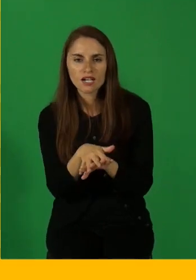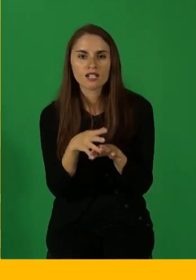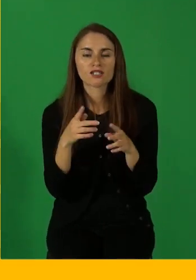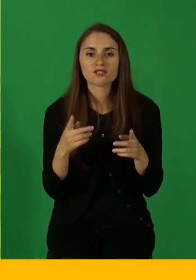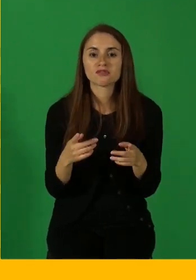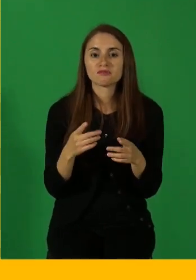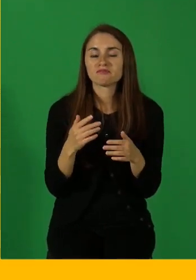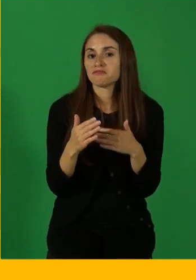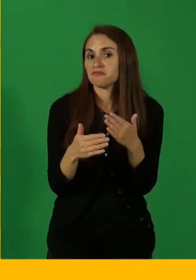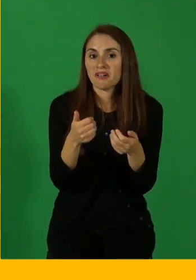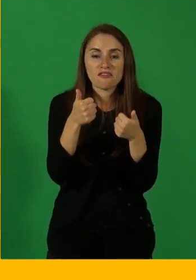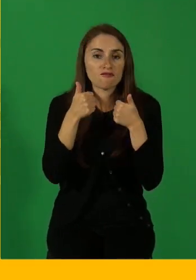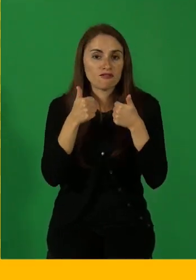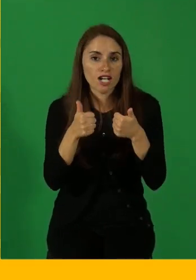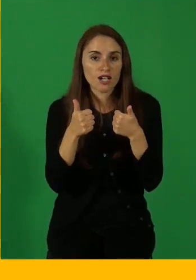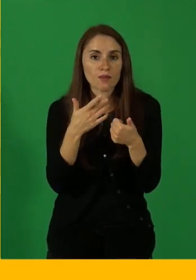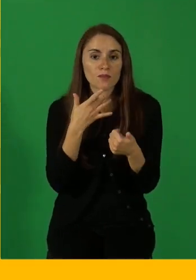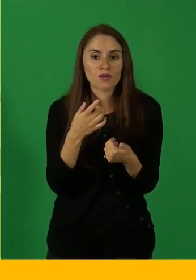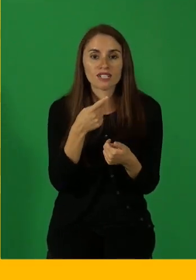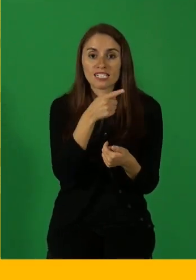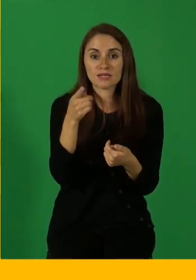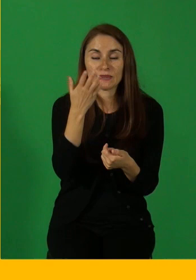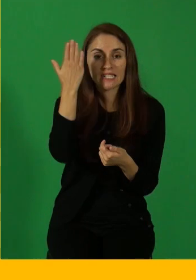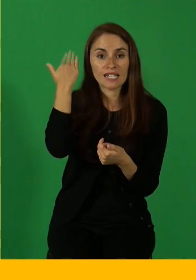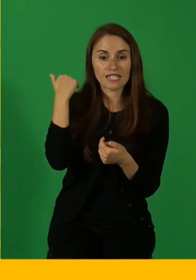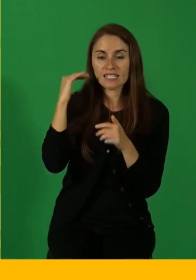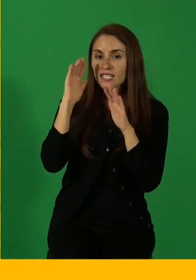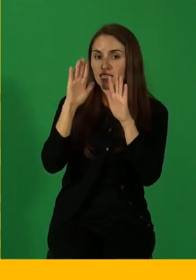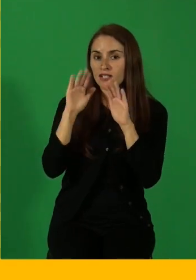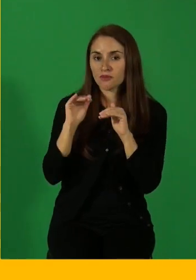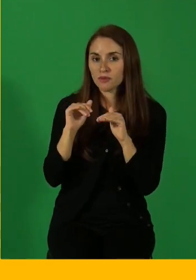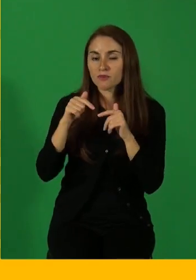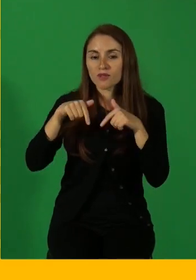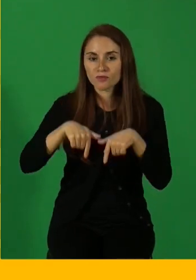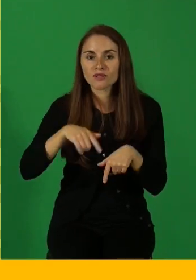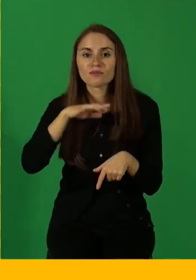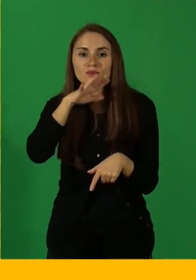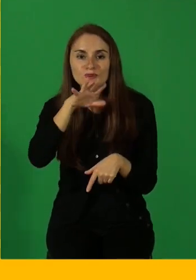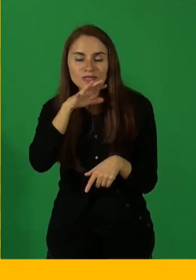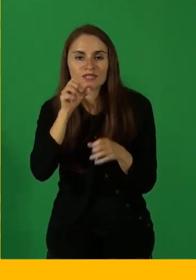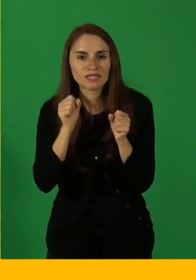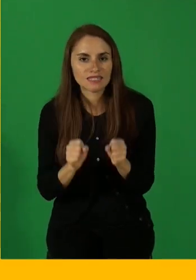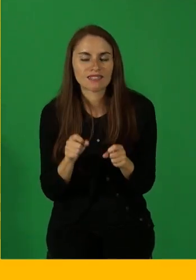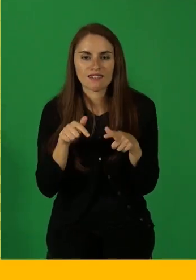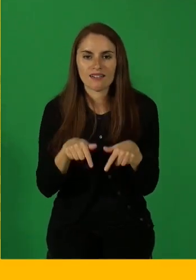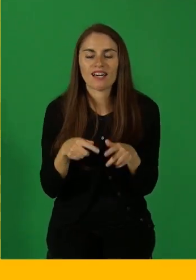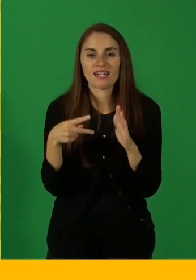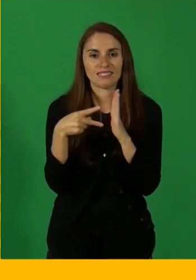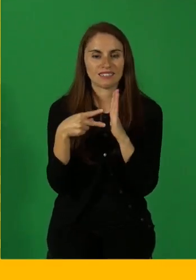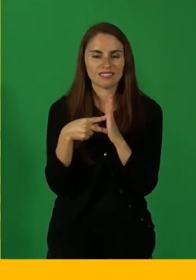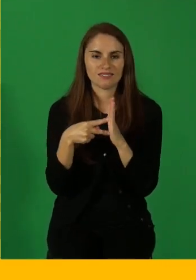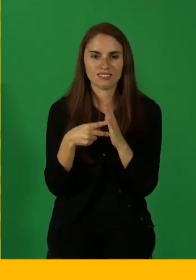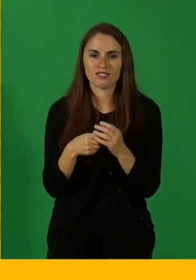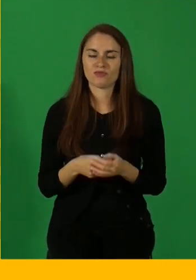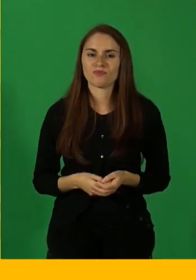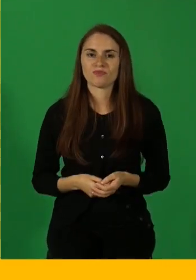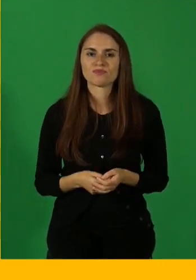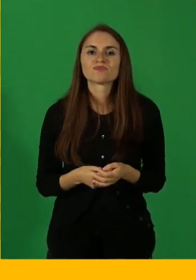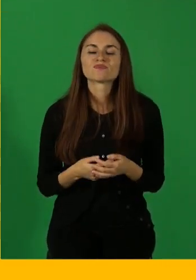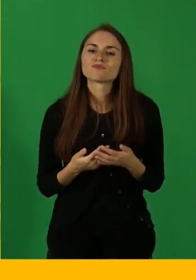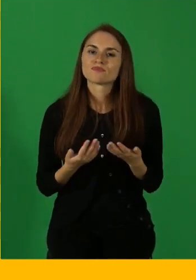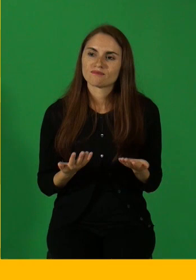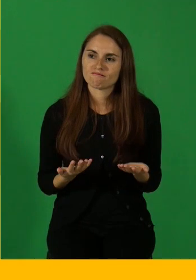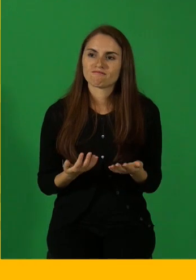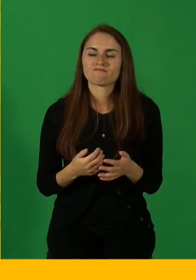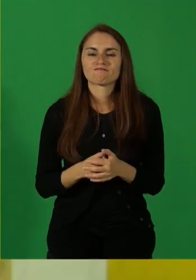va pasando nada, porque lo que viste en la clase anterior también se usa en la clase de los números enteros en cuanto a